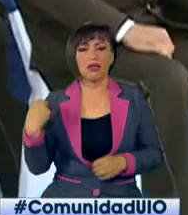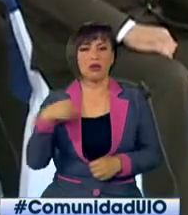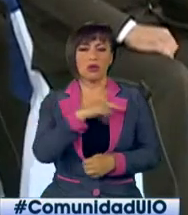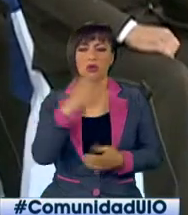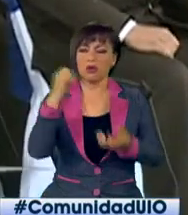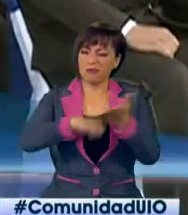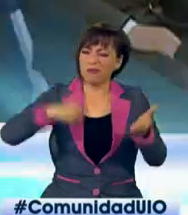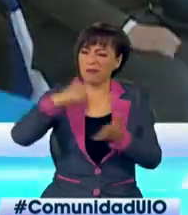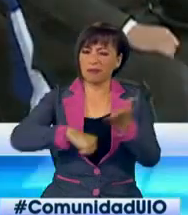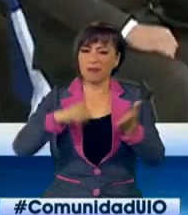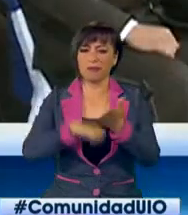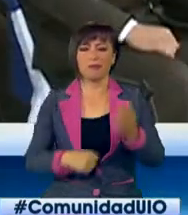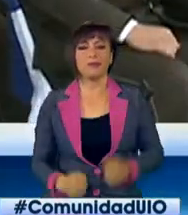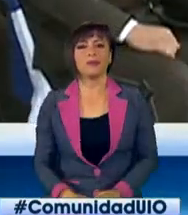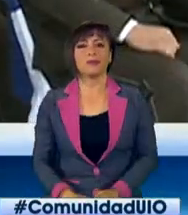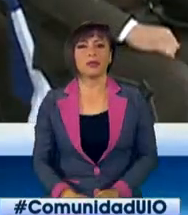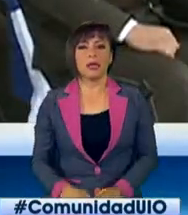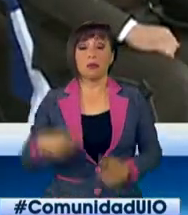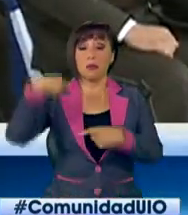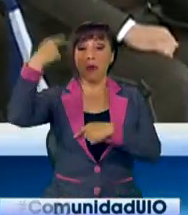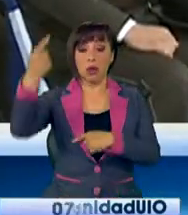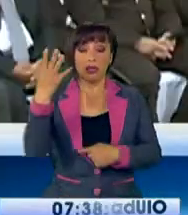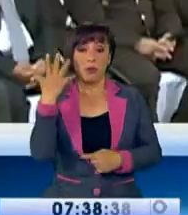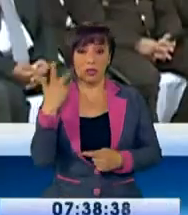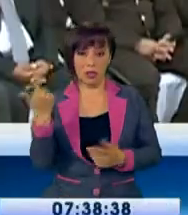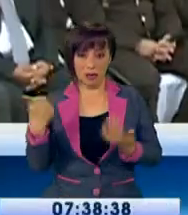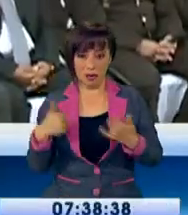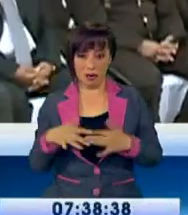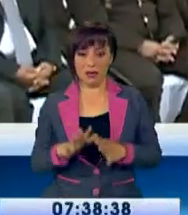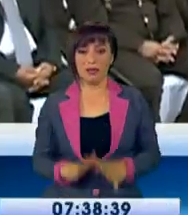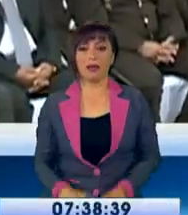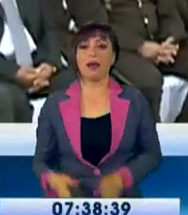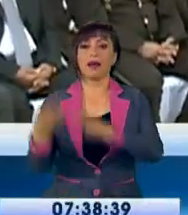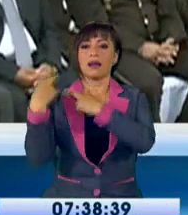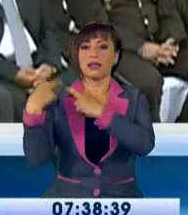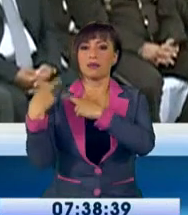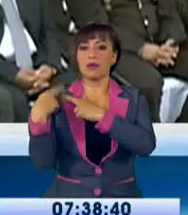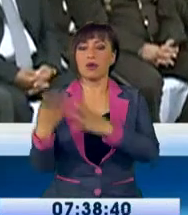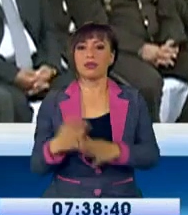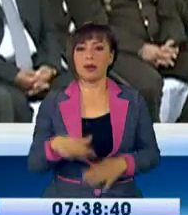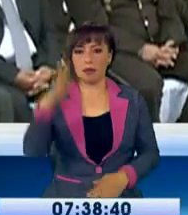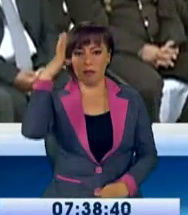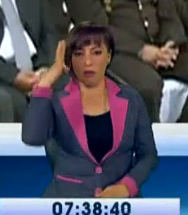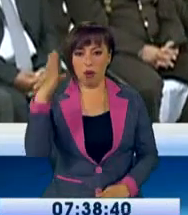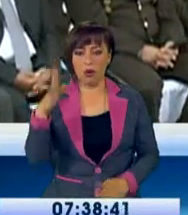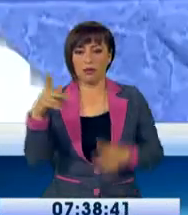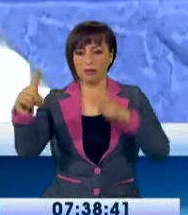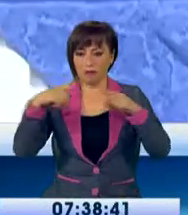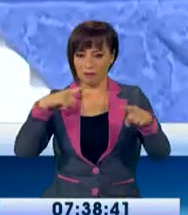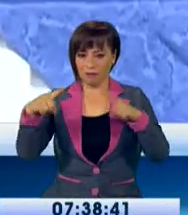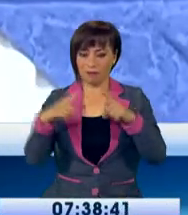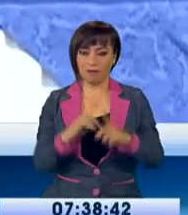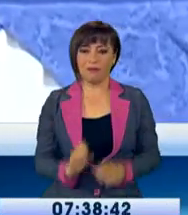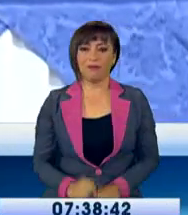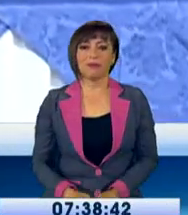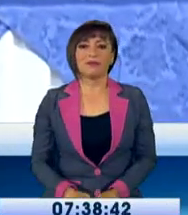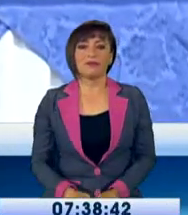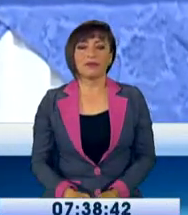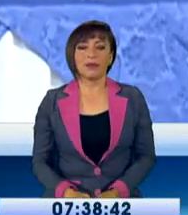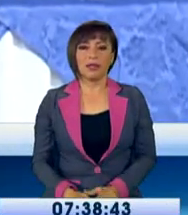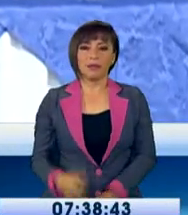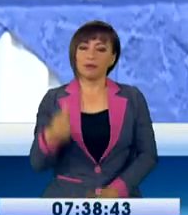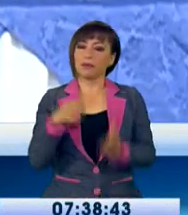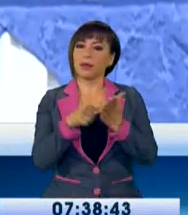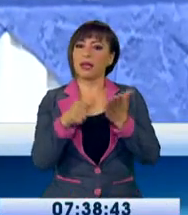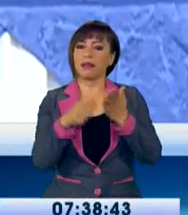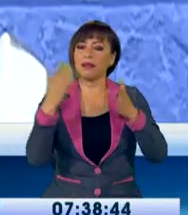general Edison Barrera en los próximos días asumirá la Dirección Nacional de la Policía Judicial. En este ámbito, el ministro José Serrano informó que más